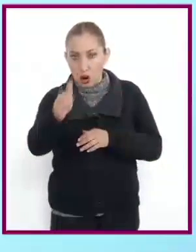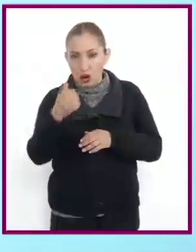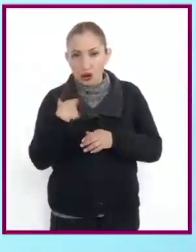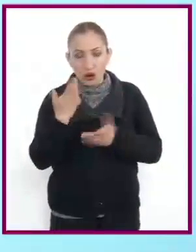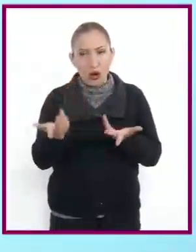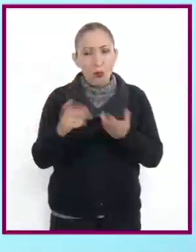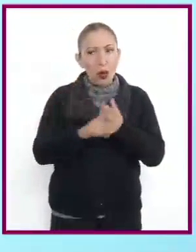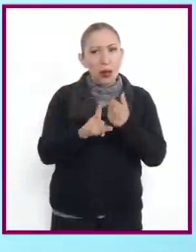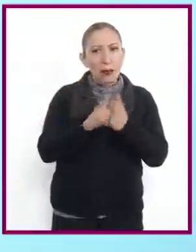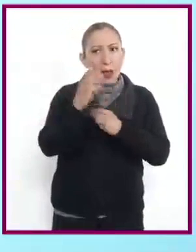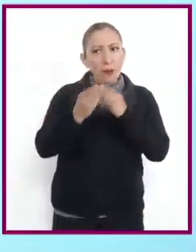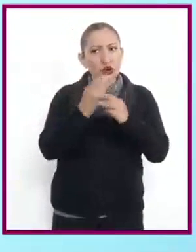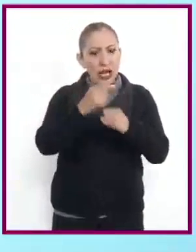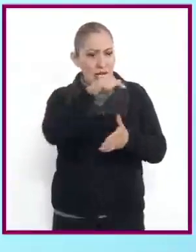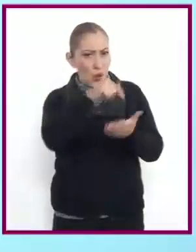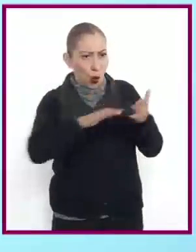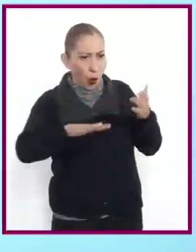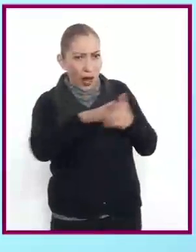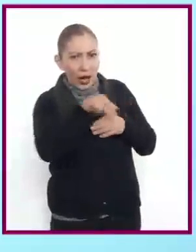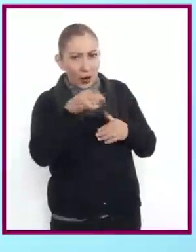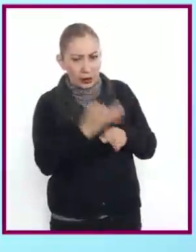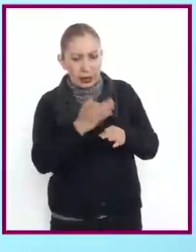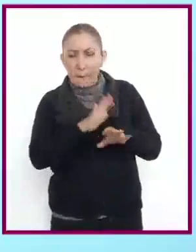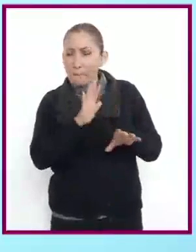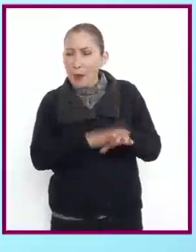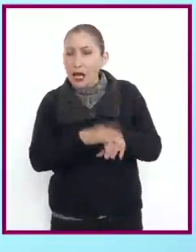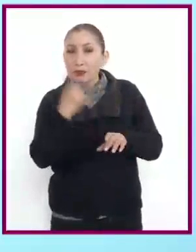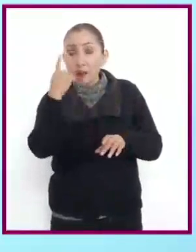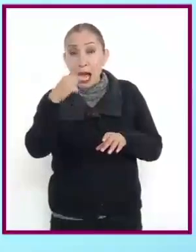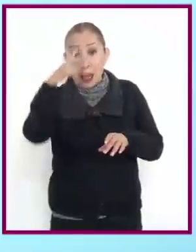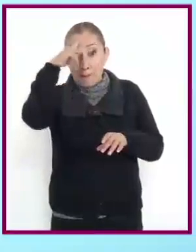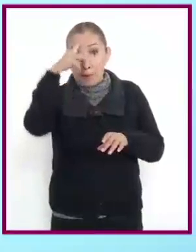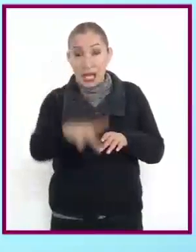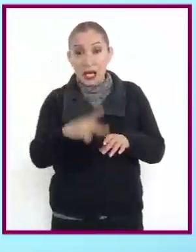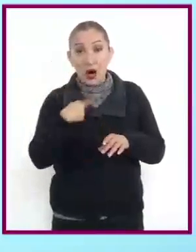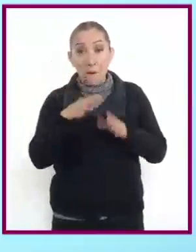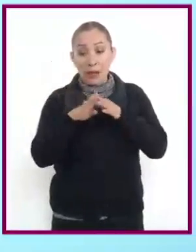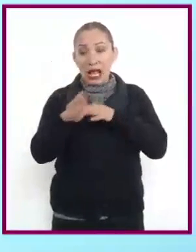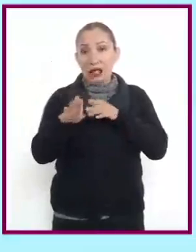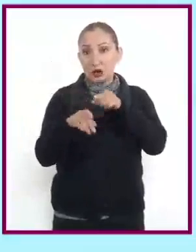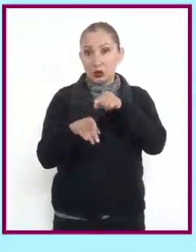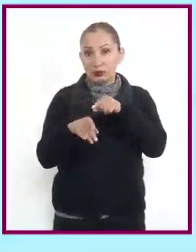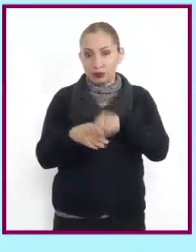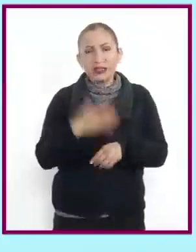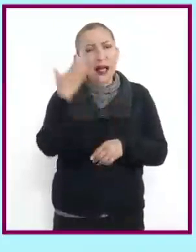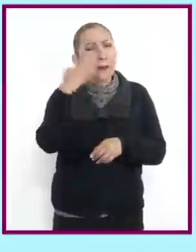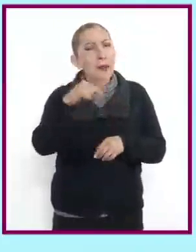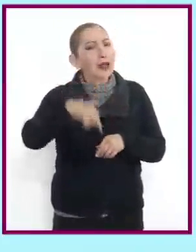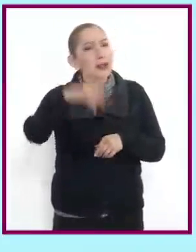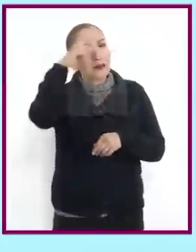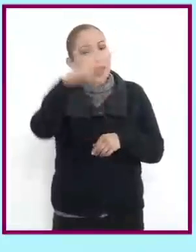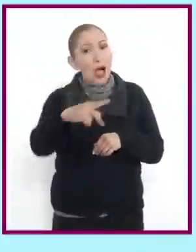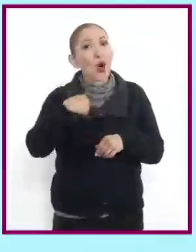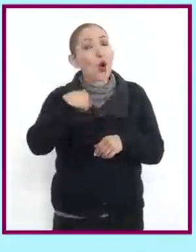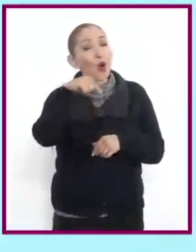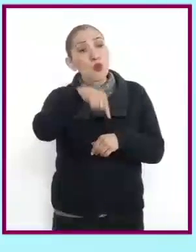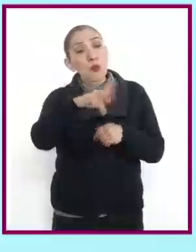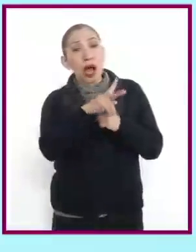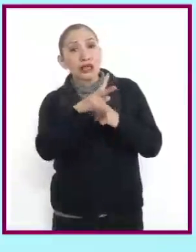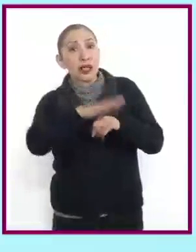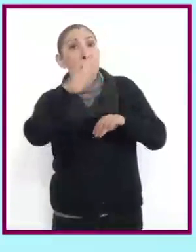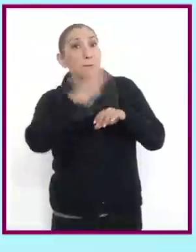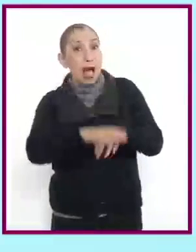platiquen con su familia hacia dónde van los residuos plásticos que desechamos y cómo podemos reutilizar los materiales plásticos que se desechan en